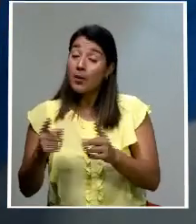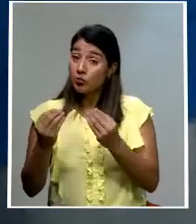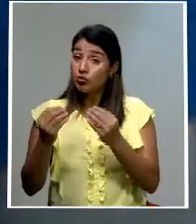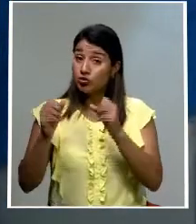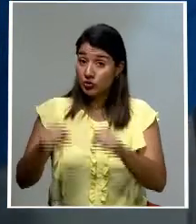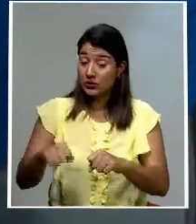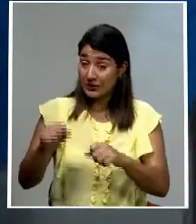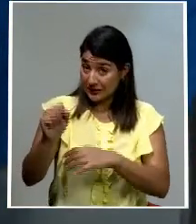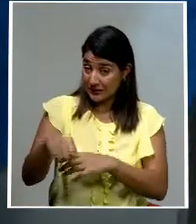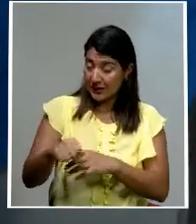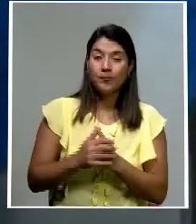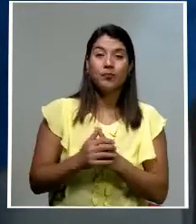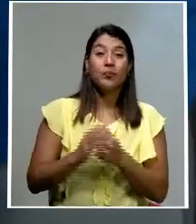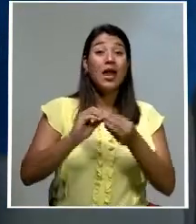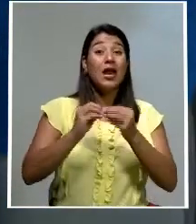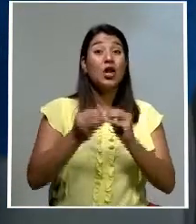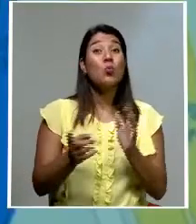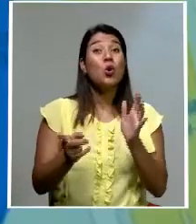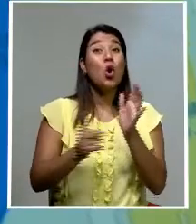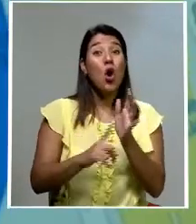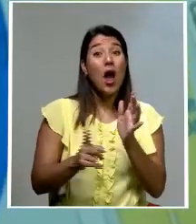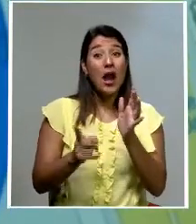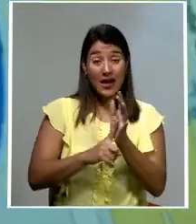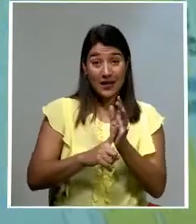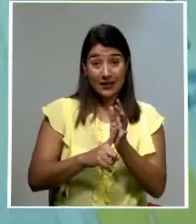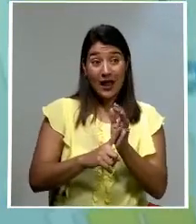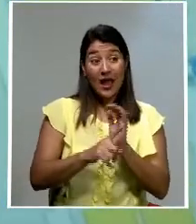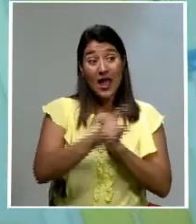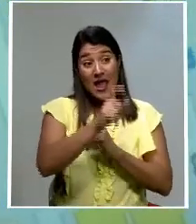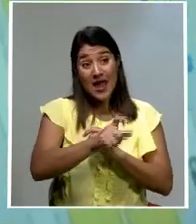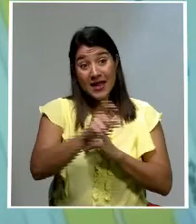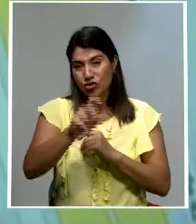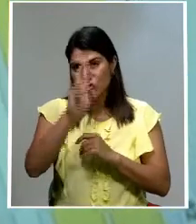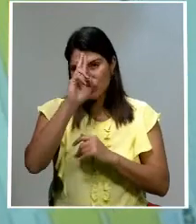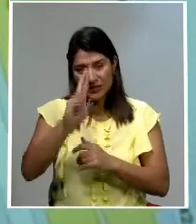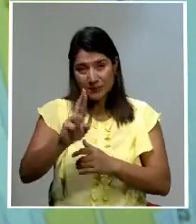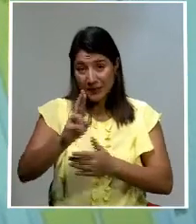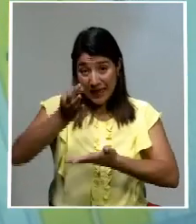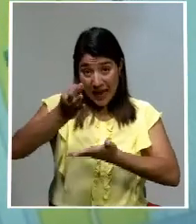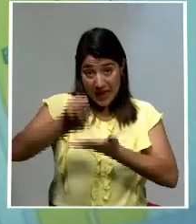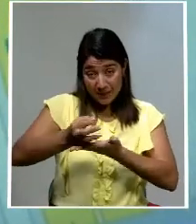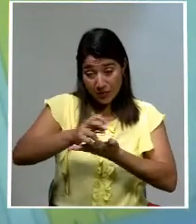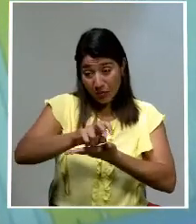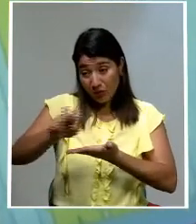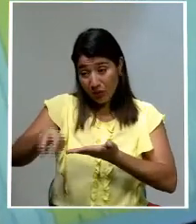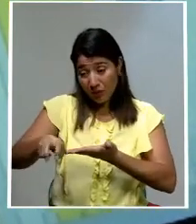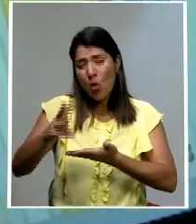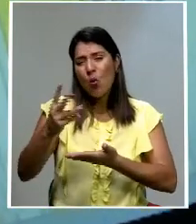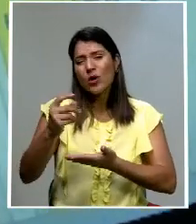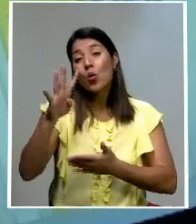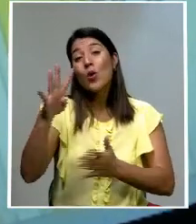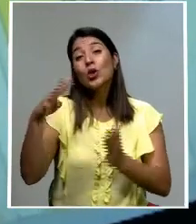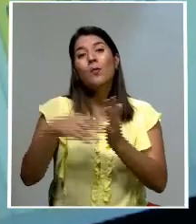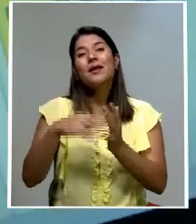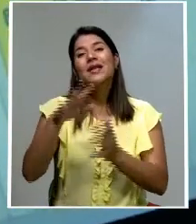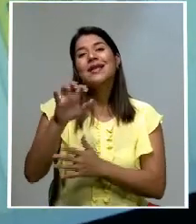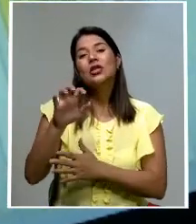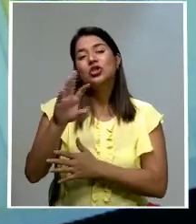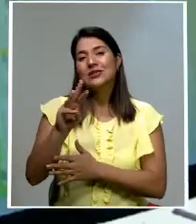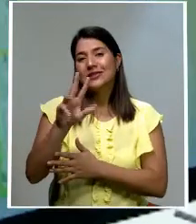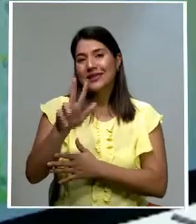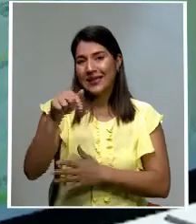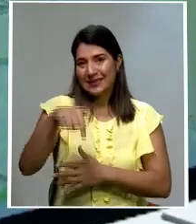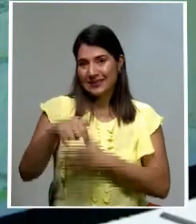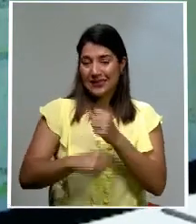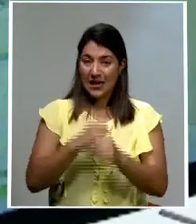de alertas relacionadas con la transgresión a la zona no permitida es de 4.563 en lo que va del año.